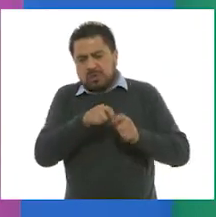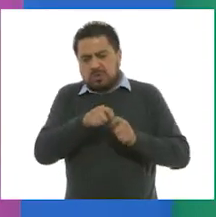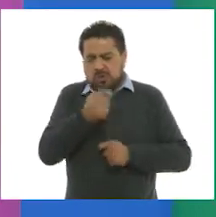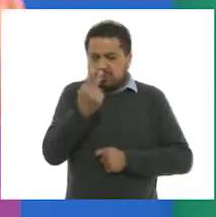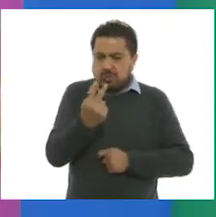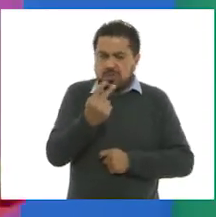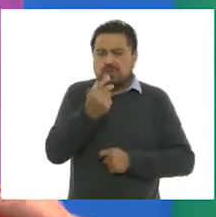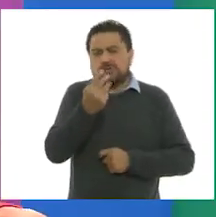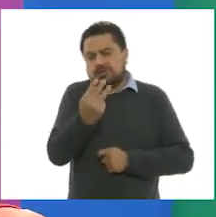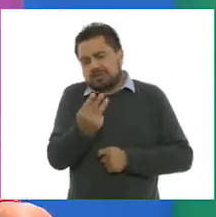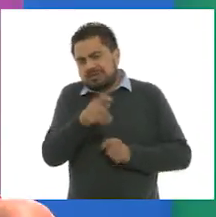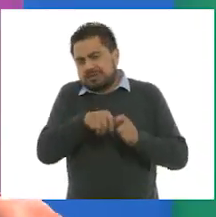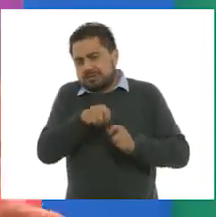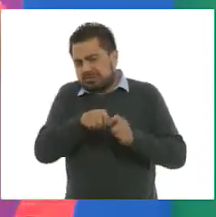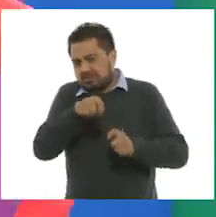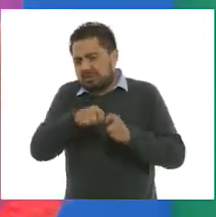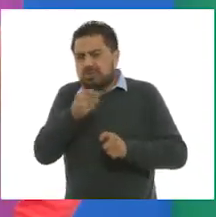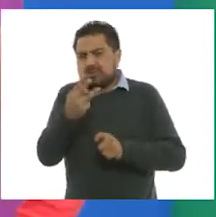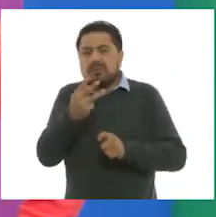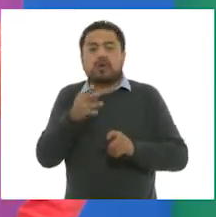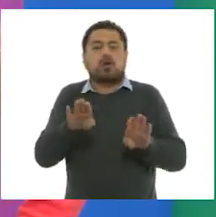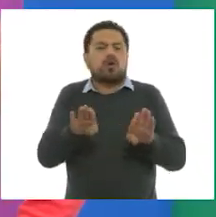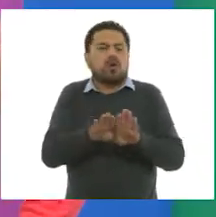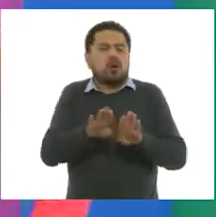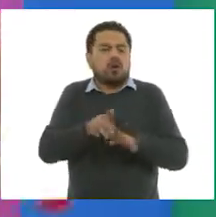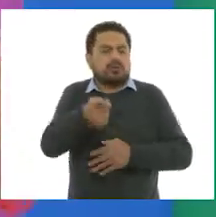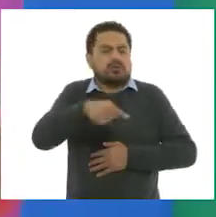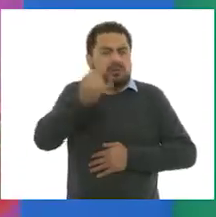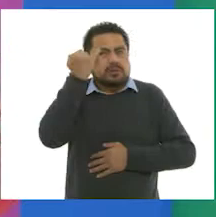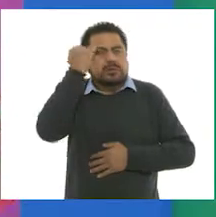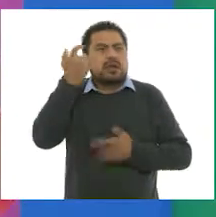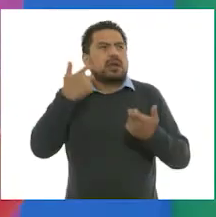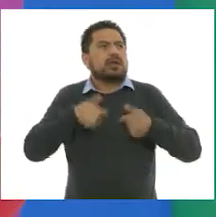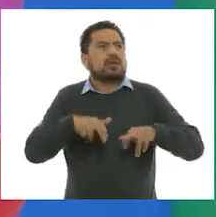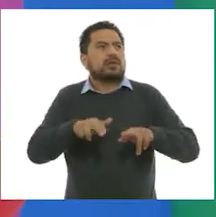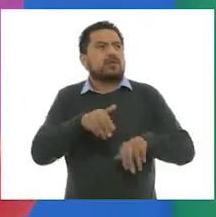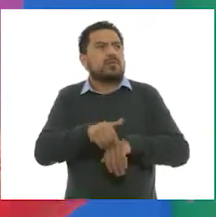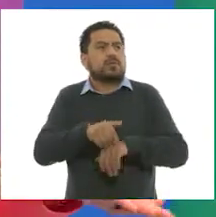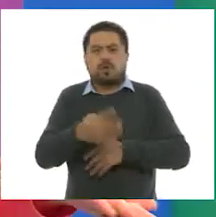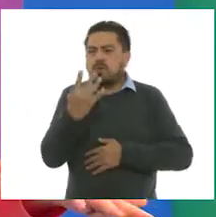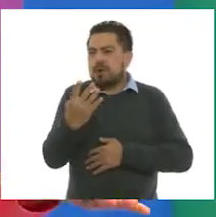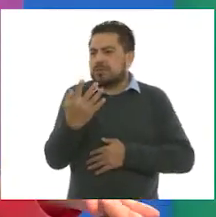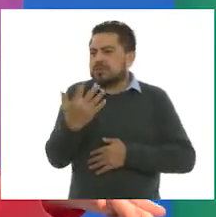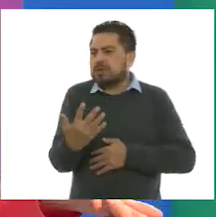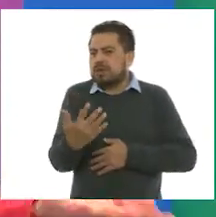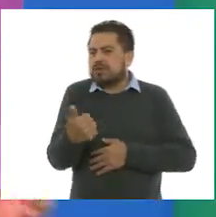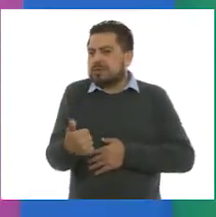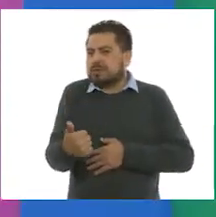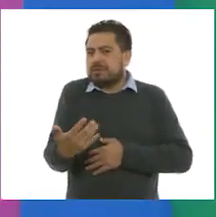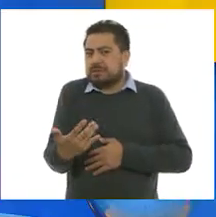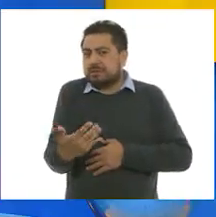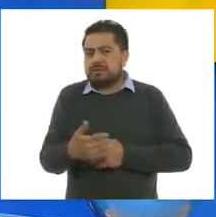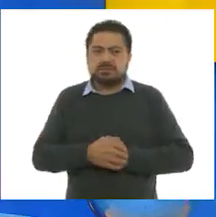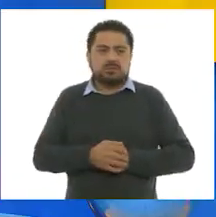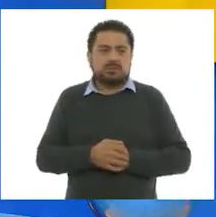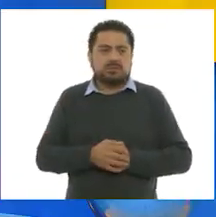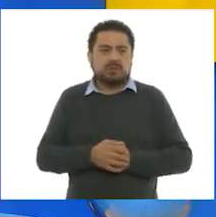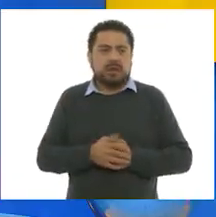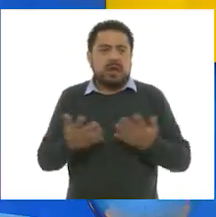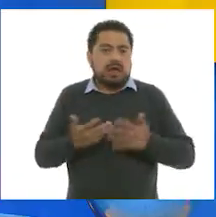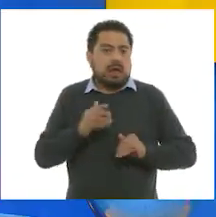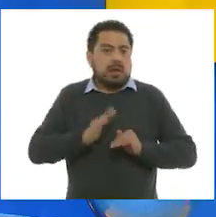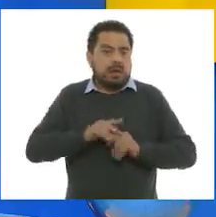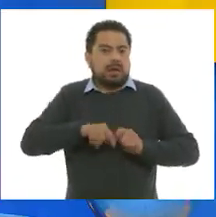el 2, 3 nudos es el 3. ¿Cómo se imaginan que representaban el 4, el 5 o el 6? Pues haciendo